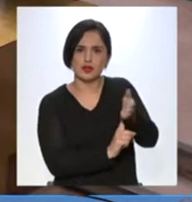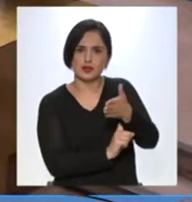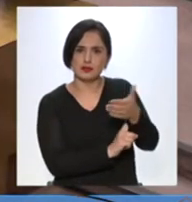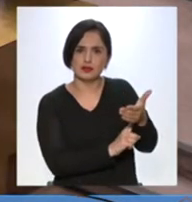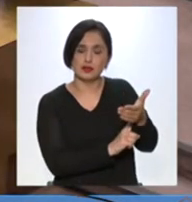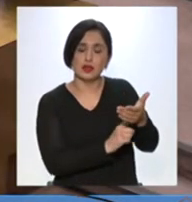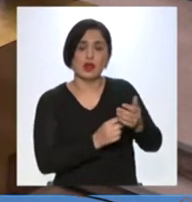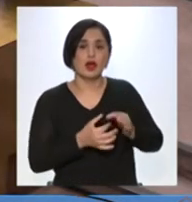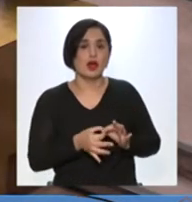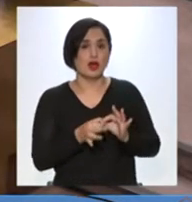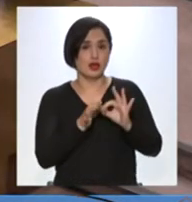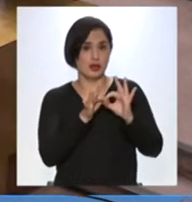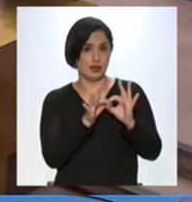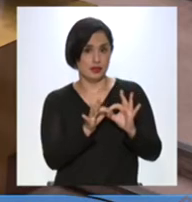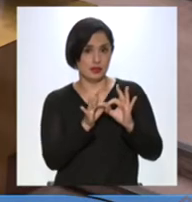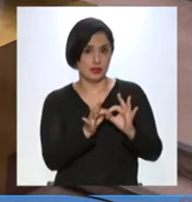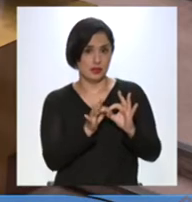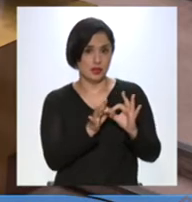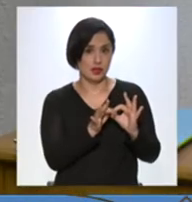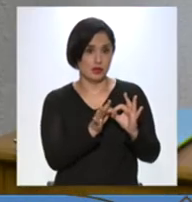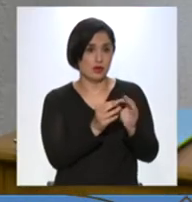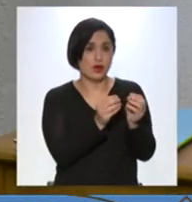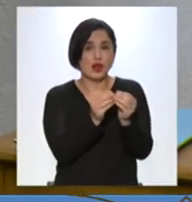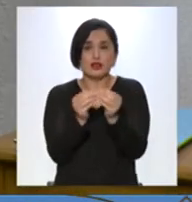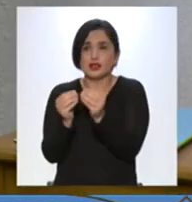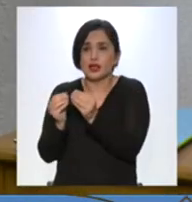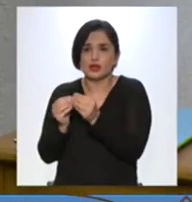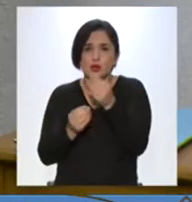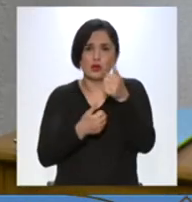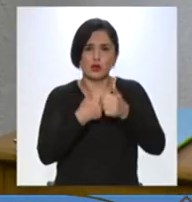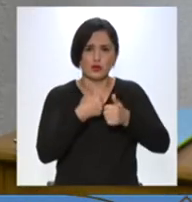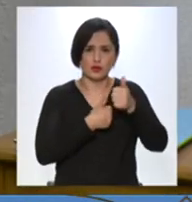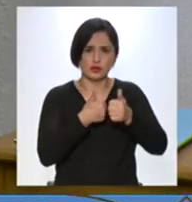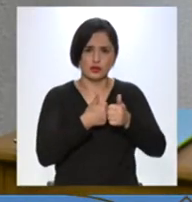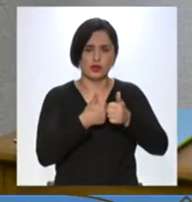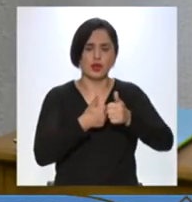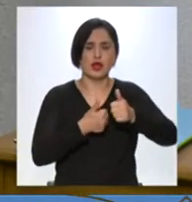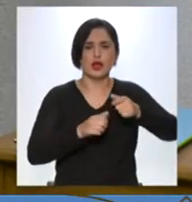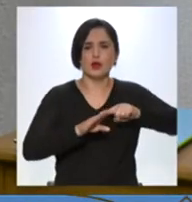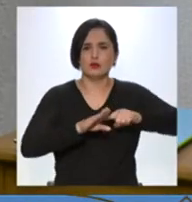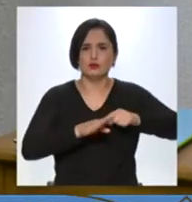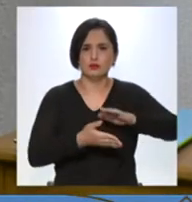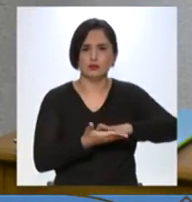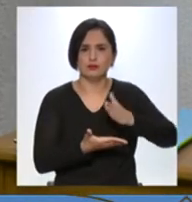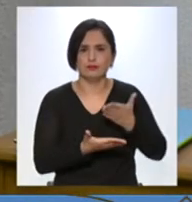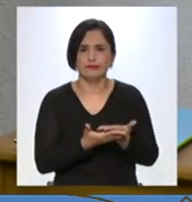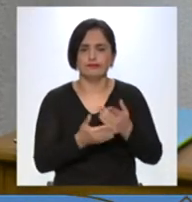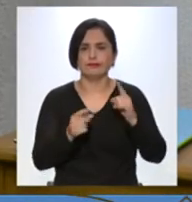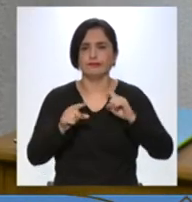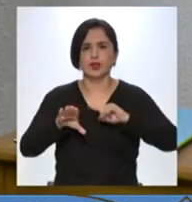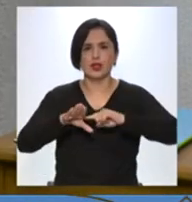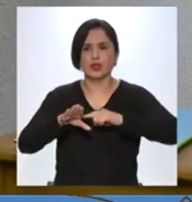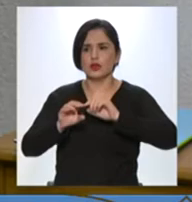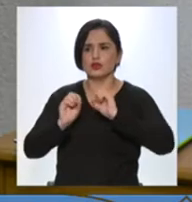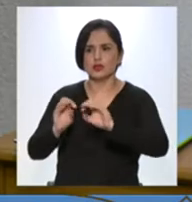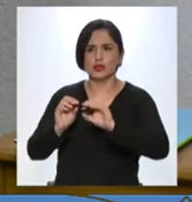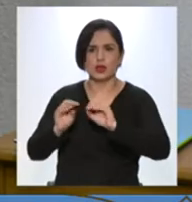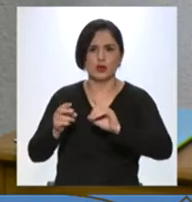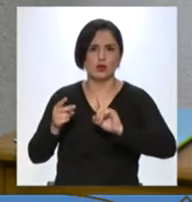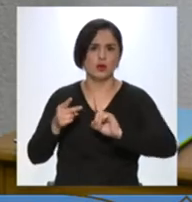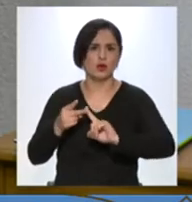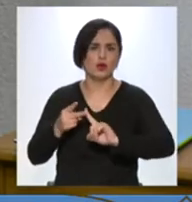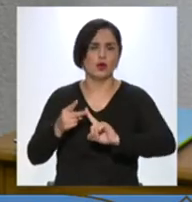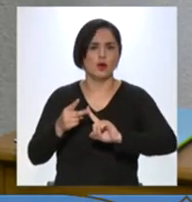Un agradecimiento a los miles de profesionales, técnicos de la salud, educación, municipios de nuestro